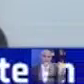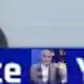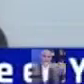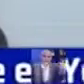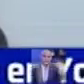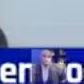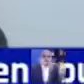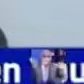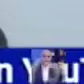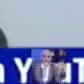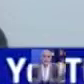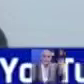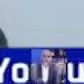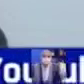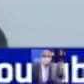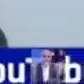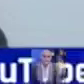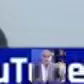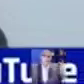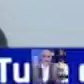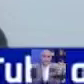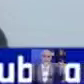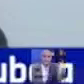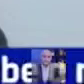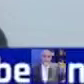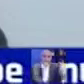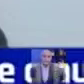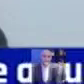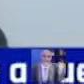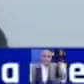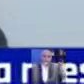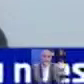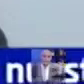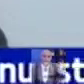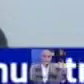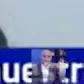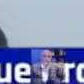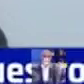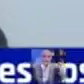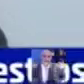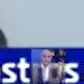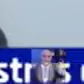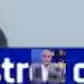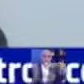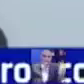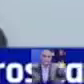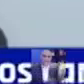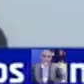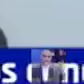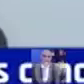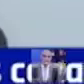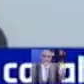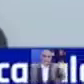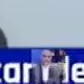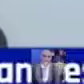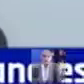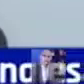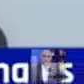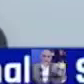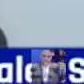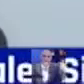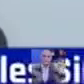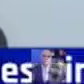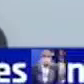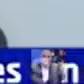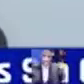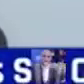lo que está escribiendo Mari Carmen Cortés, Yuste, Dinero en Imagen, ahí en el grupo de Excelsior de